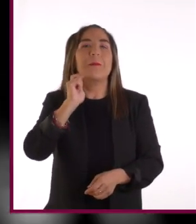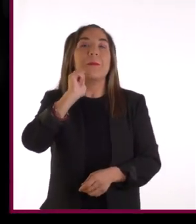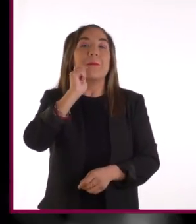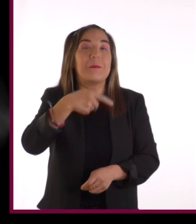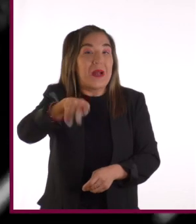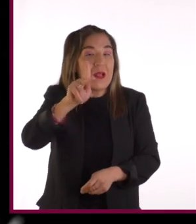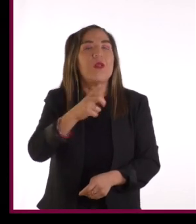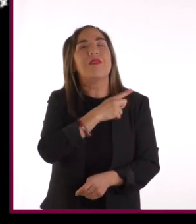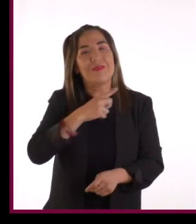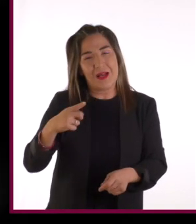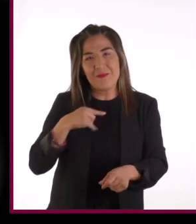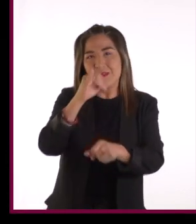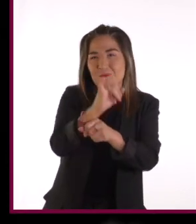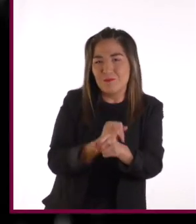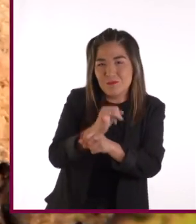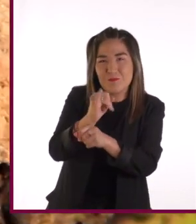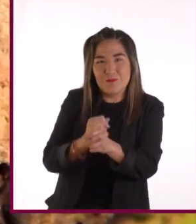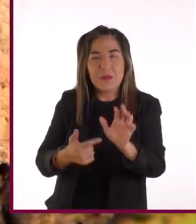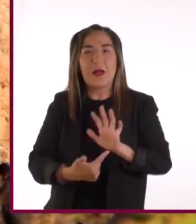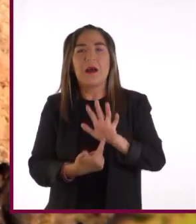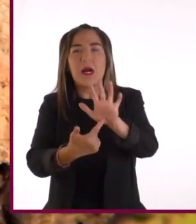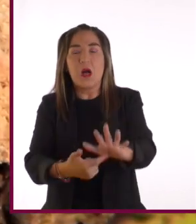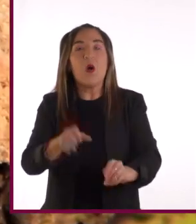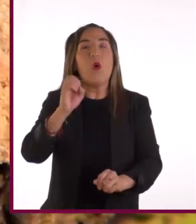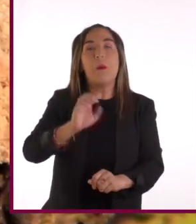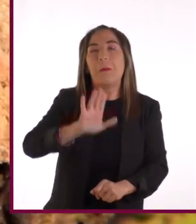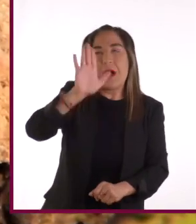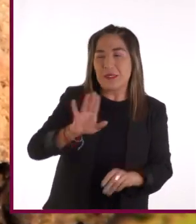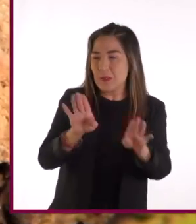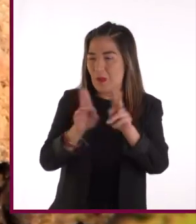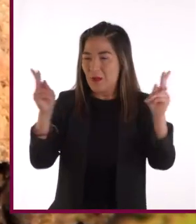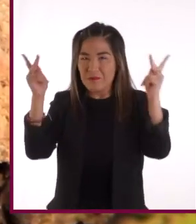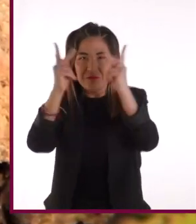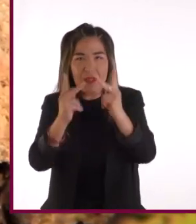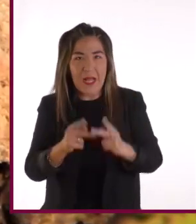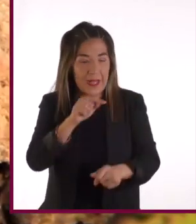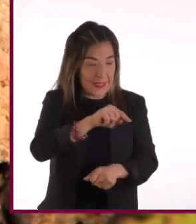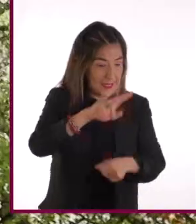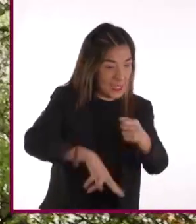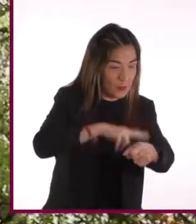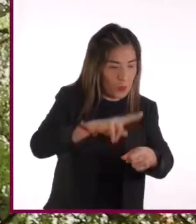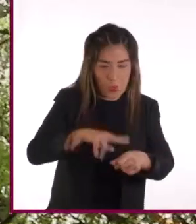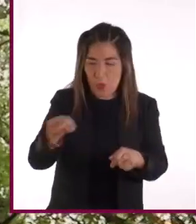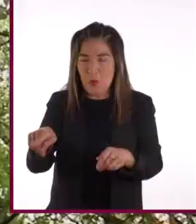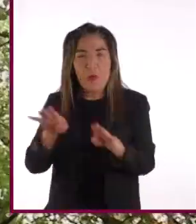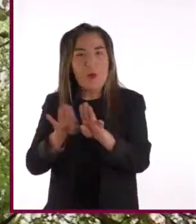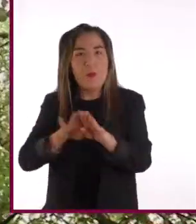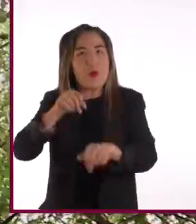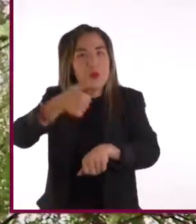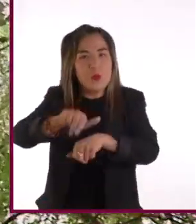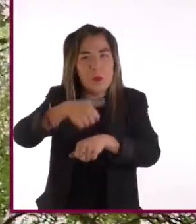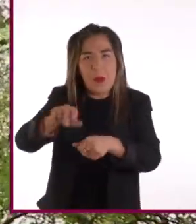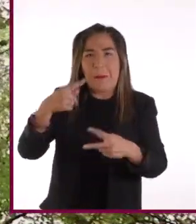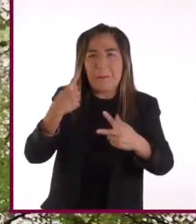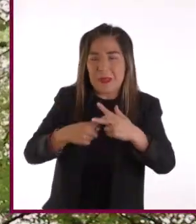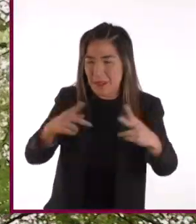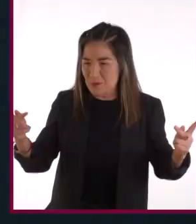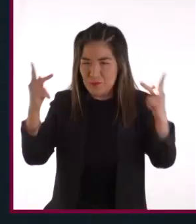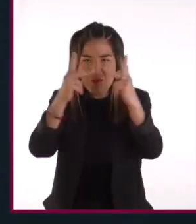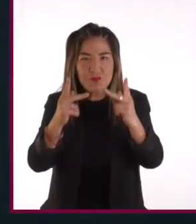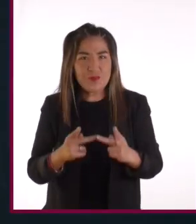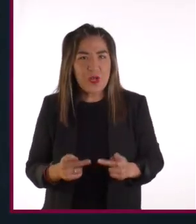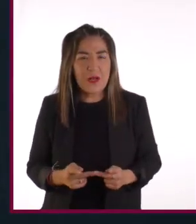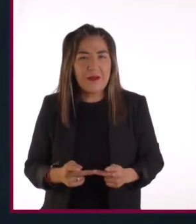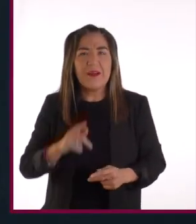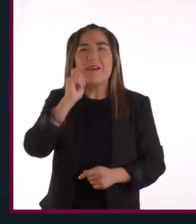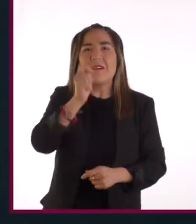es cuestión de develarlas. ¿O será que más bien vemos patrones en la naturaleza porque es una cualidad humana?